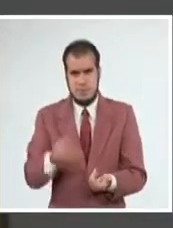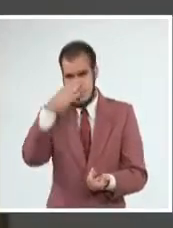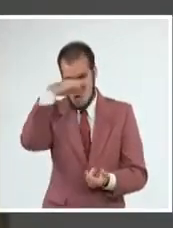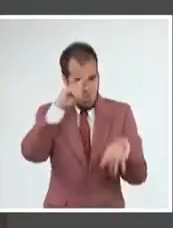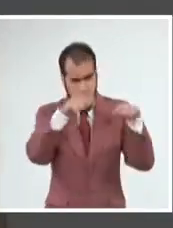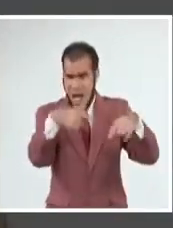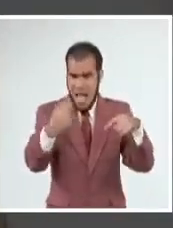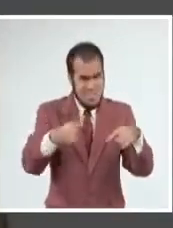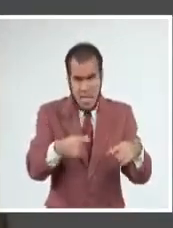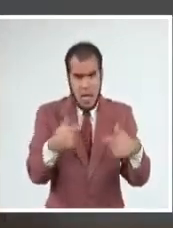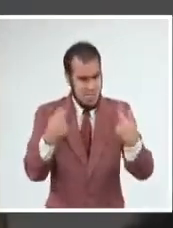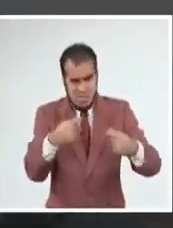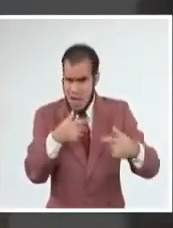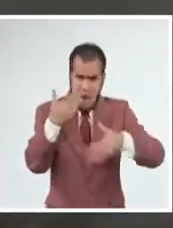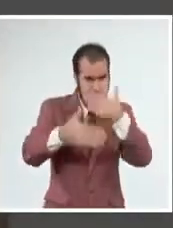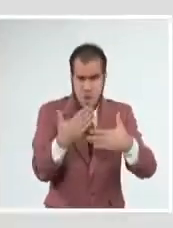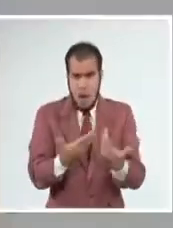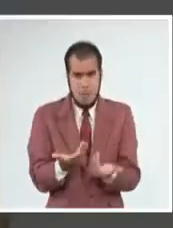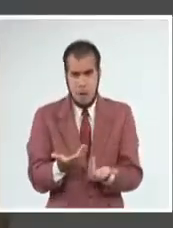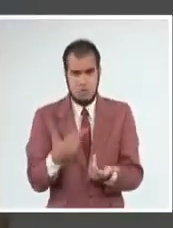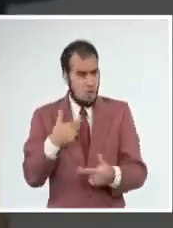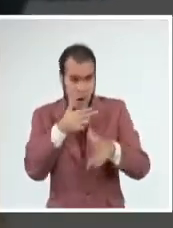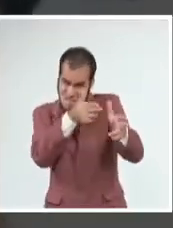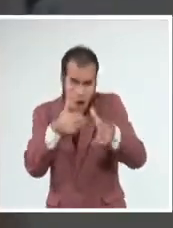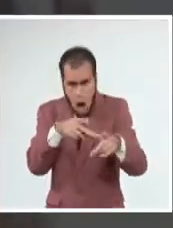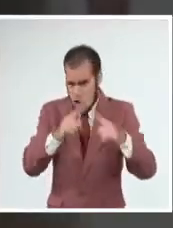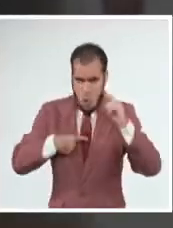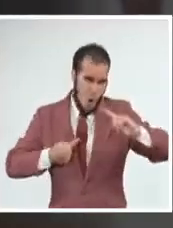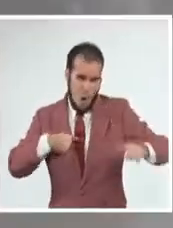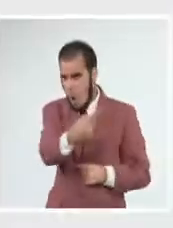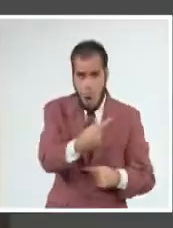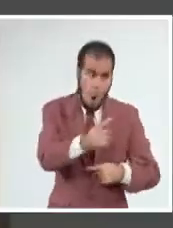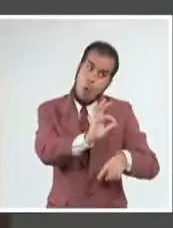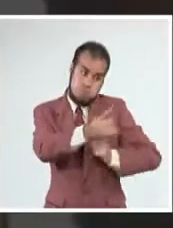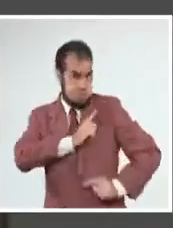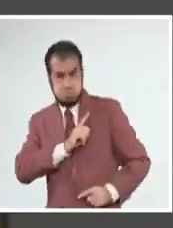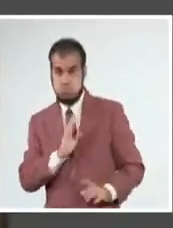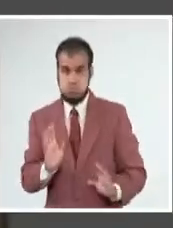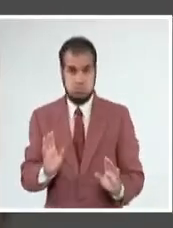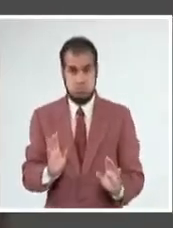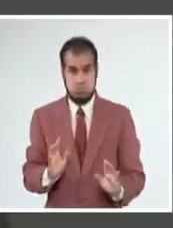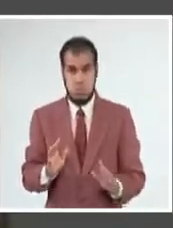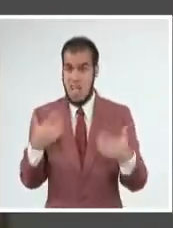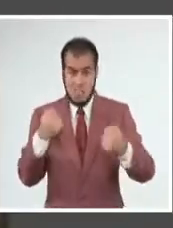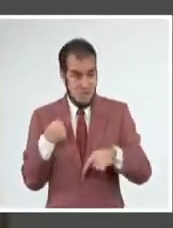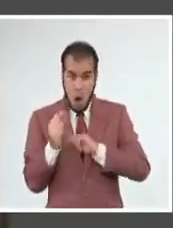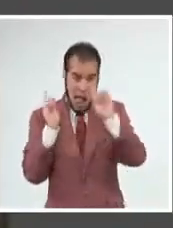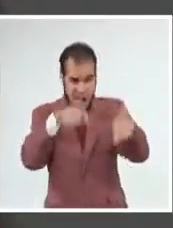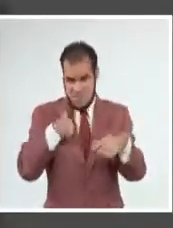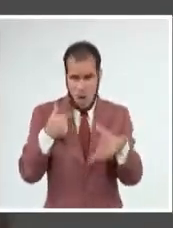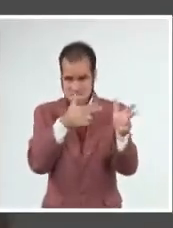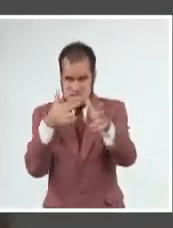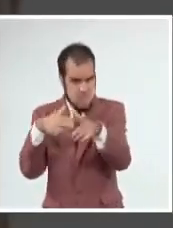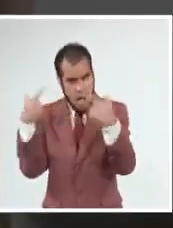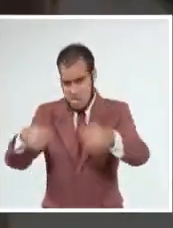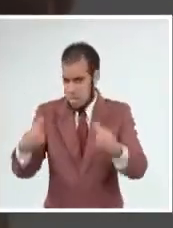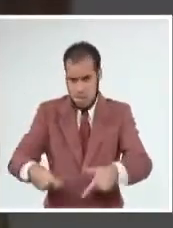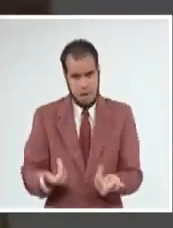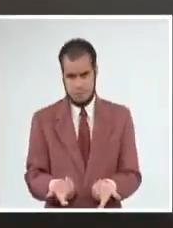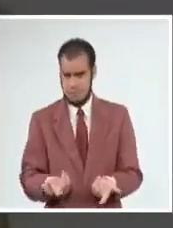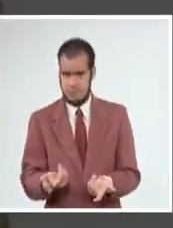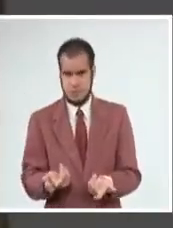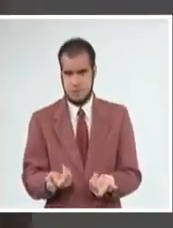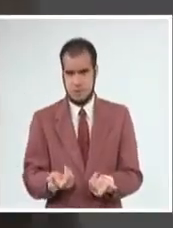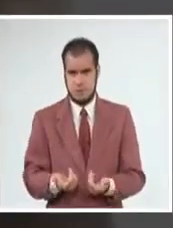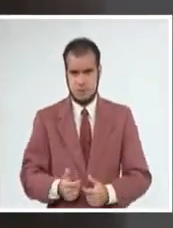para problemas. Me matas o te mato. Es para Cuba con las armas. Yo no voy a estar en drama. Acciones lo que me cueste. Ay,